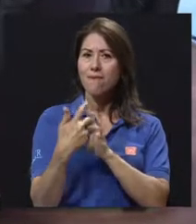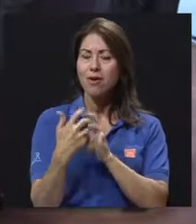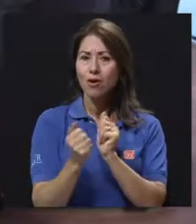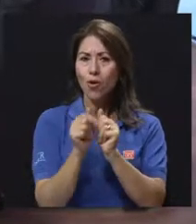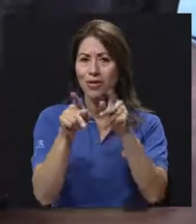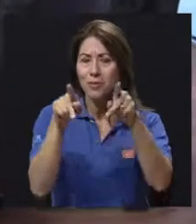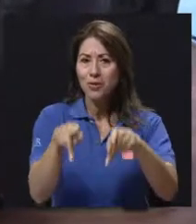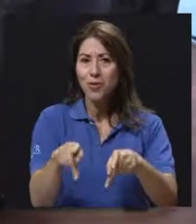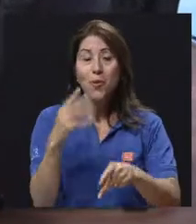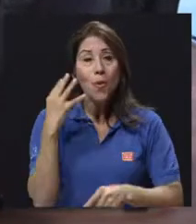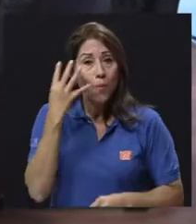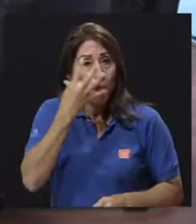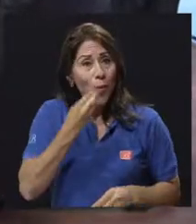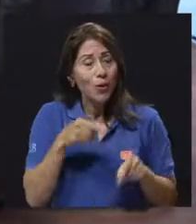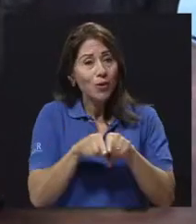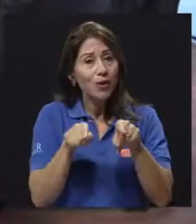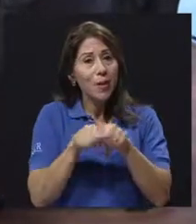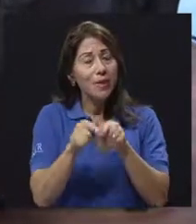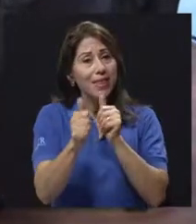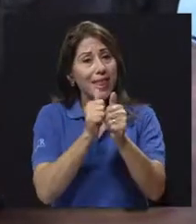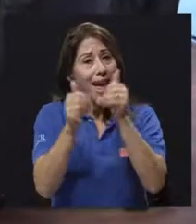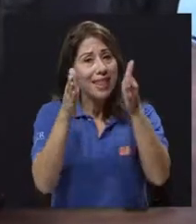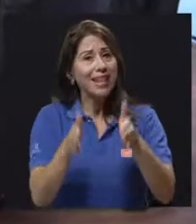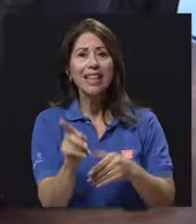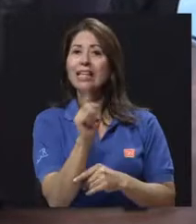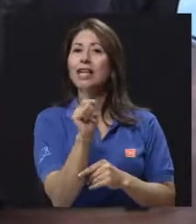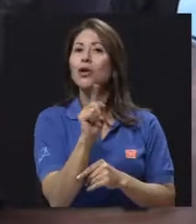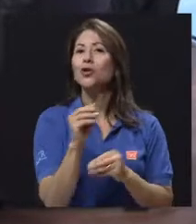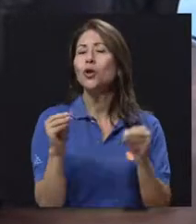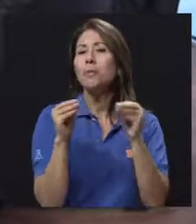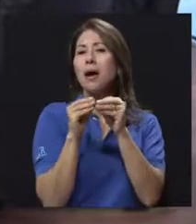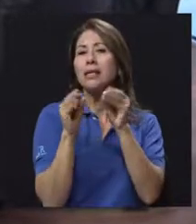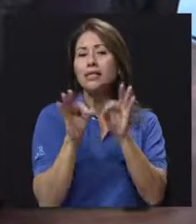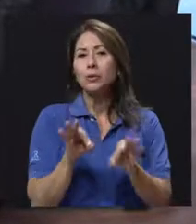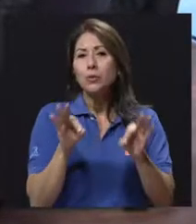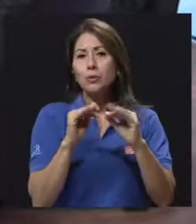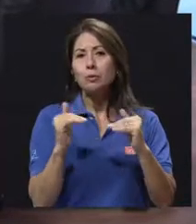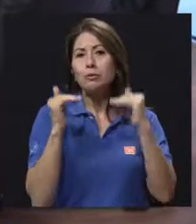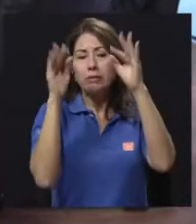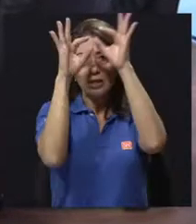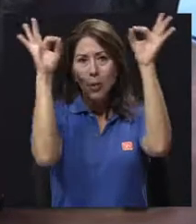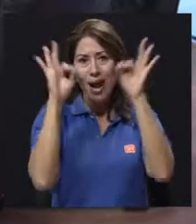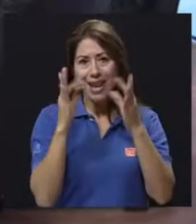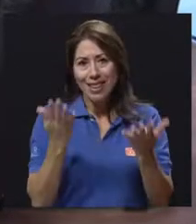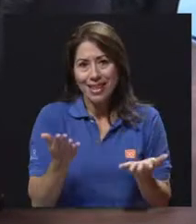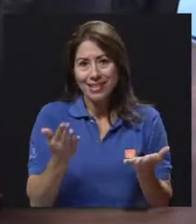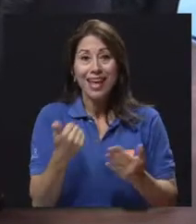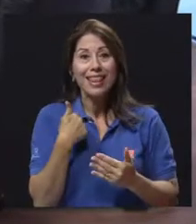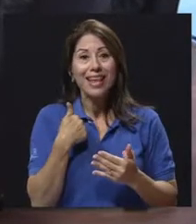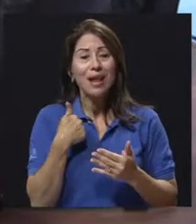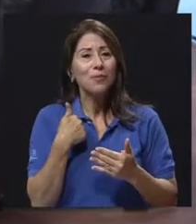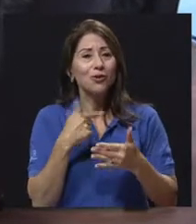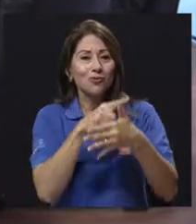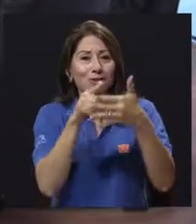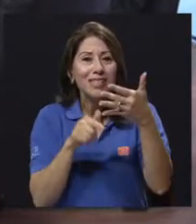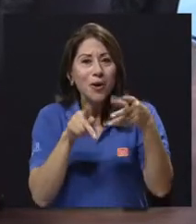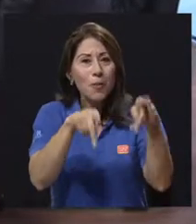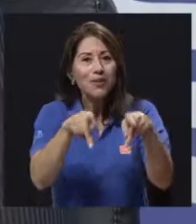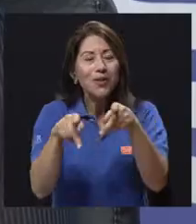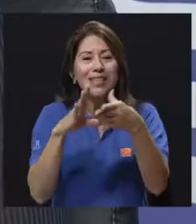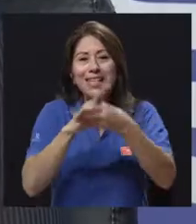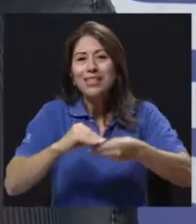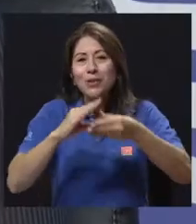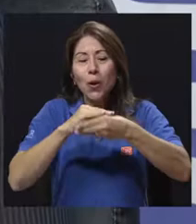esa persona. Y eso es lo bonito también de atletas no élites, ¿verdad? Que tenemos historias totalmente diferentes de los 5 personajes.